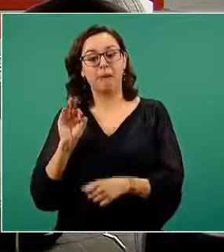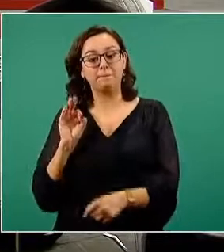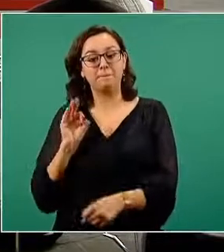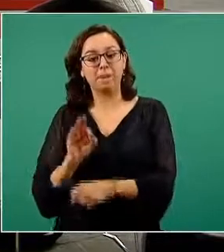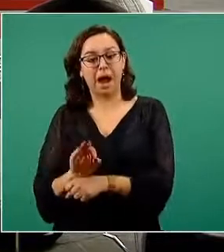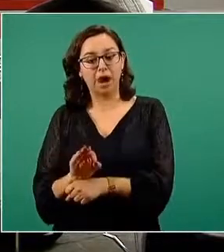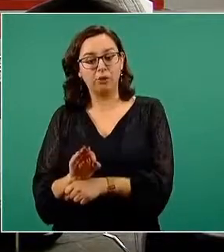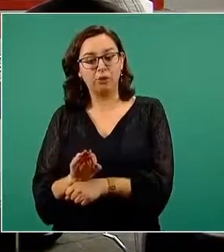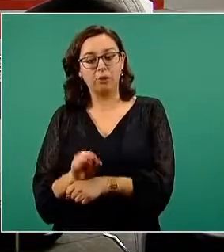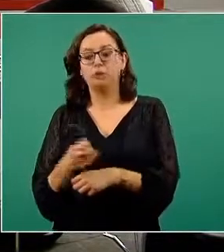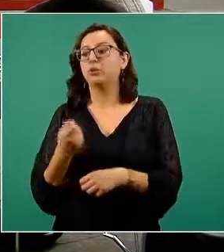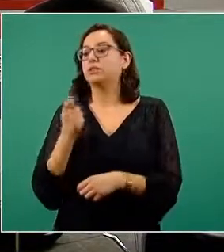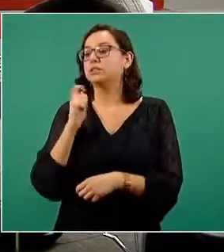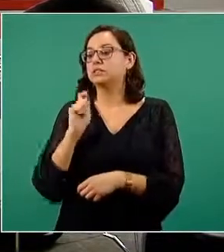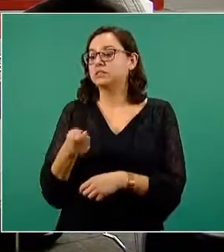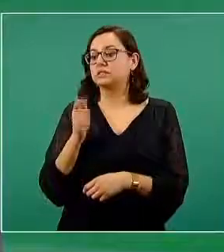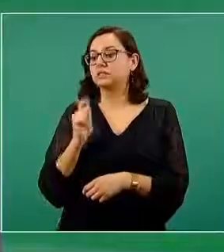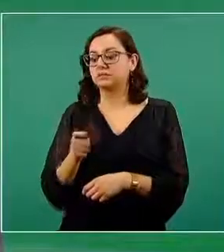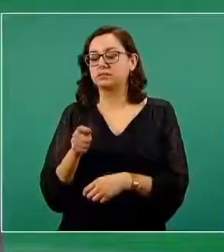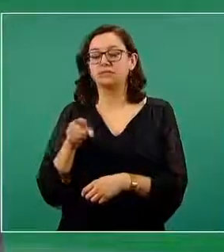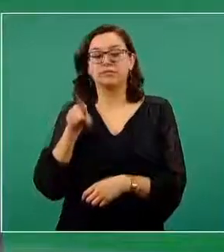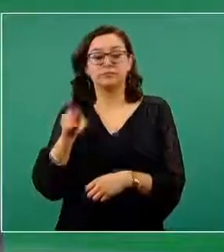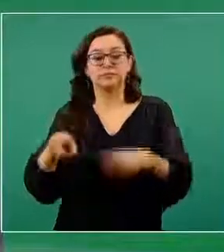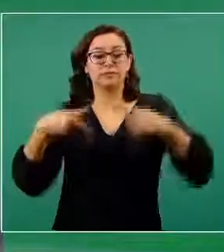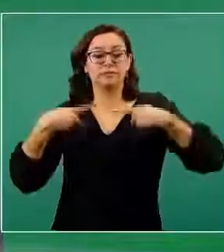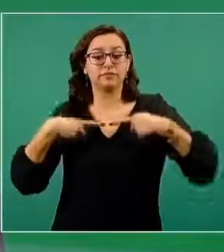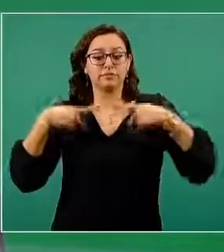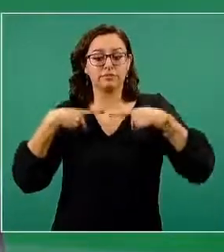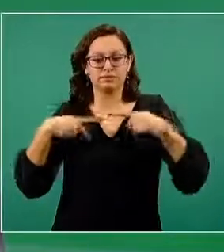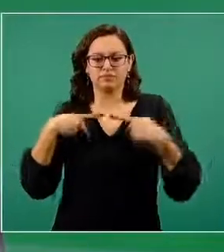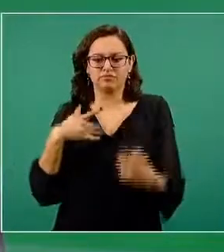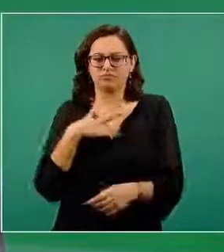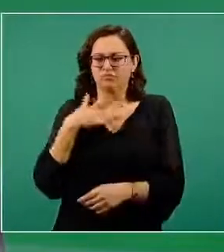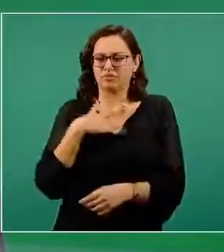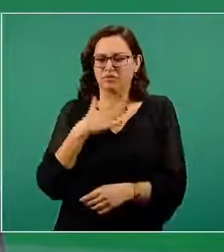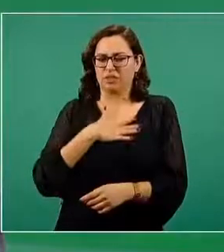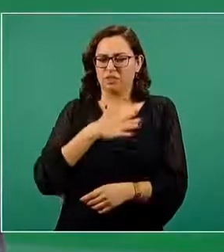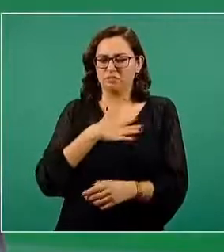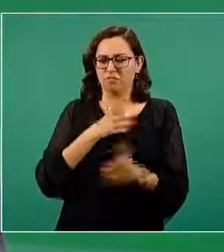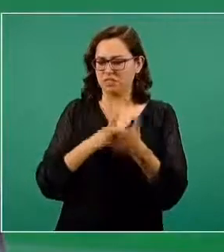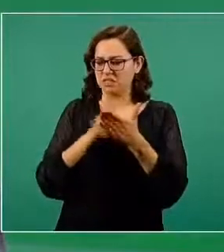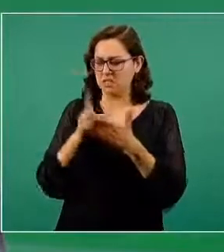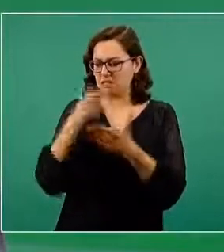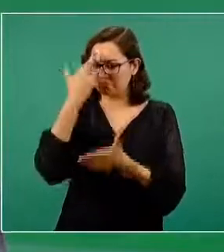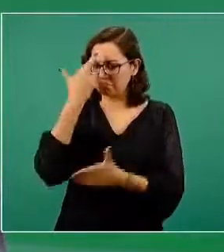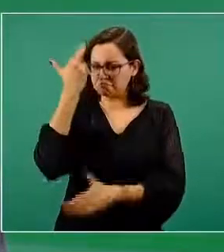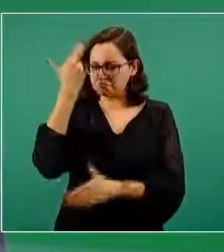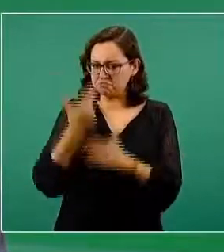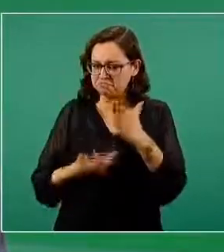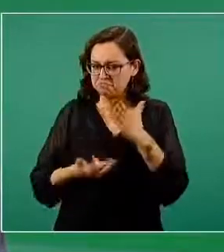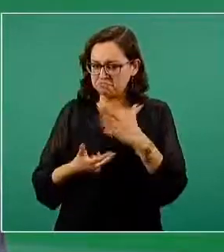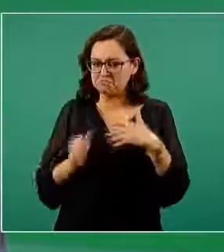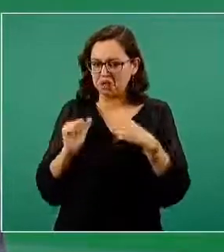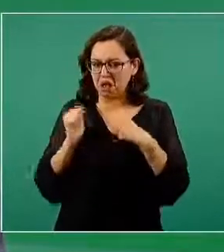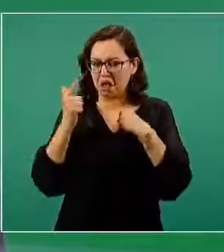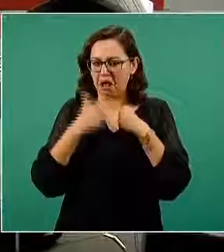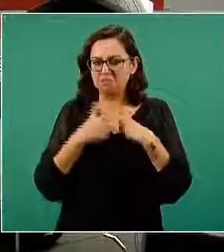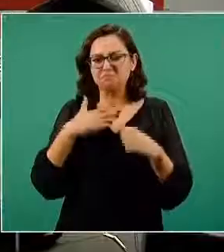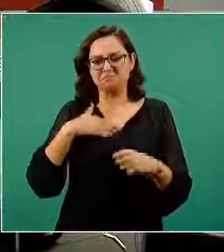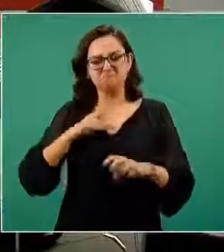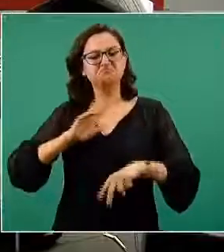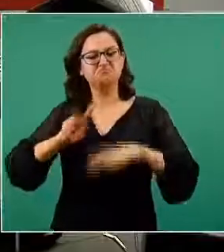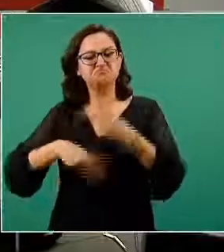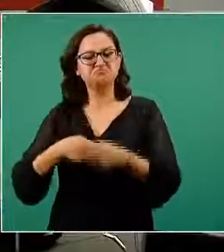recurso legal en donde una persona identifica o percibe que han sido vulnerados sus derechos o restringidos o violados